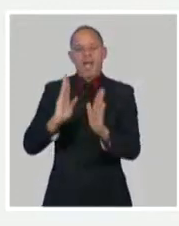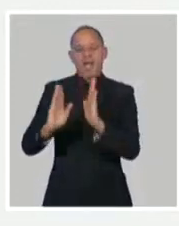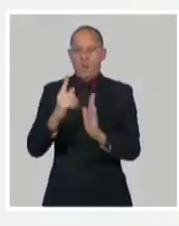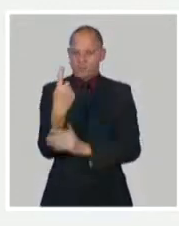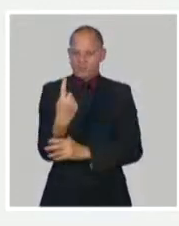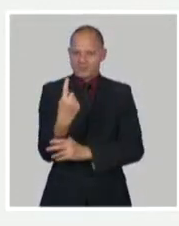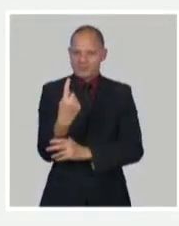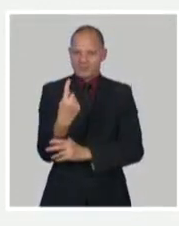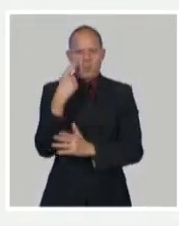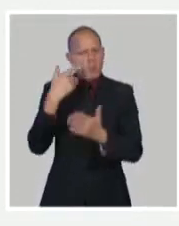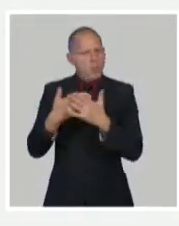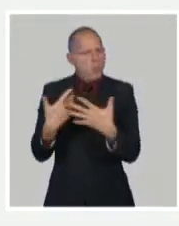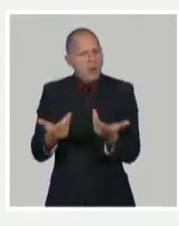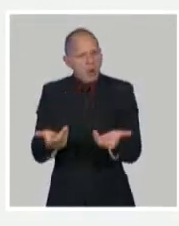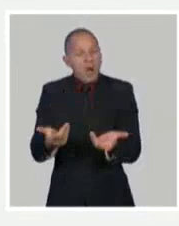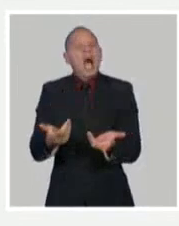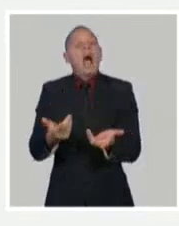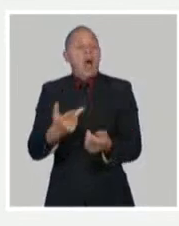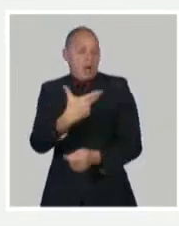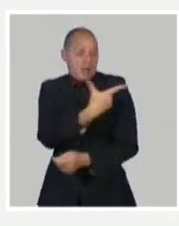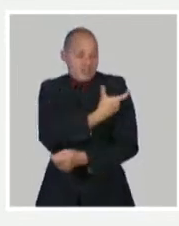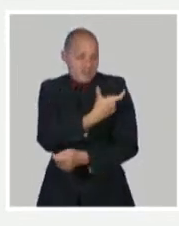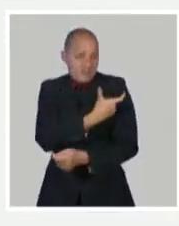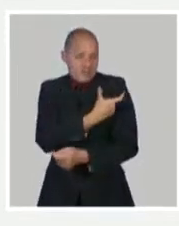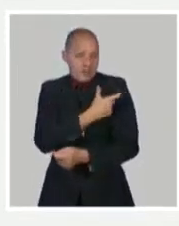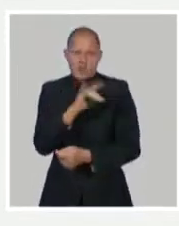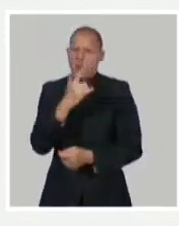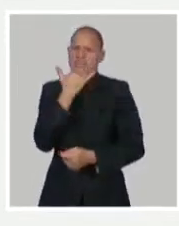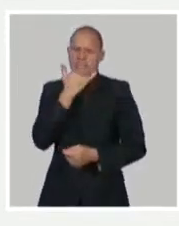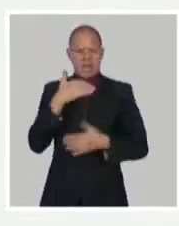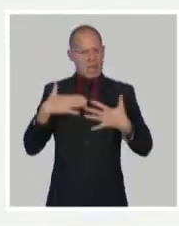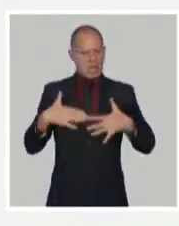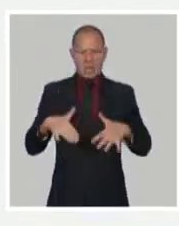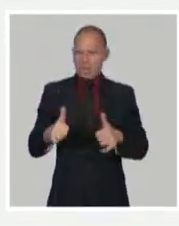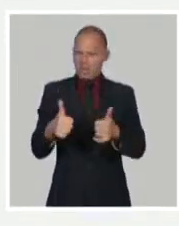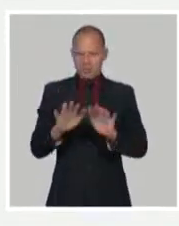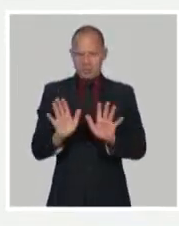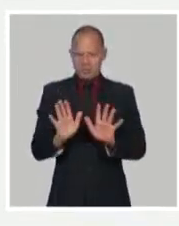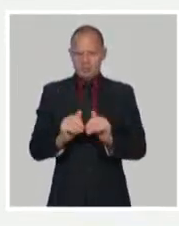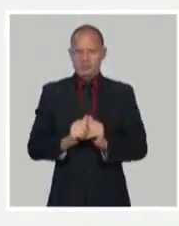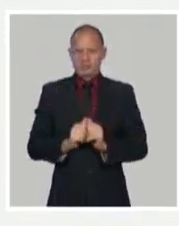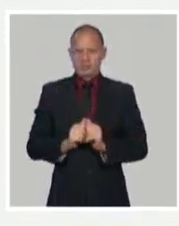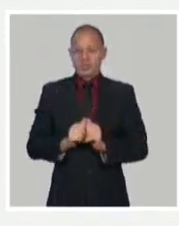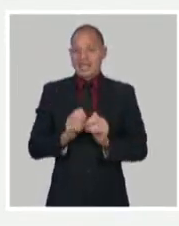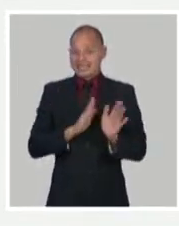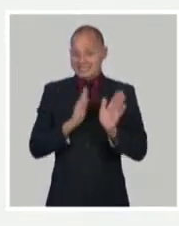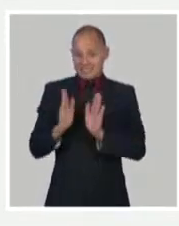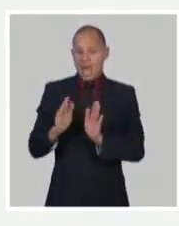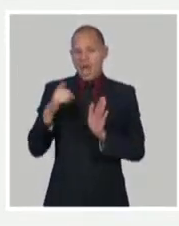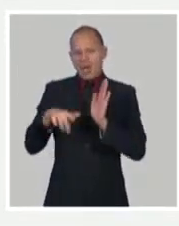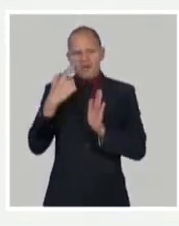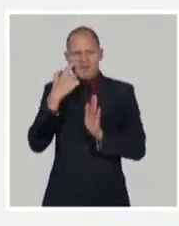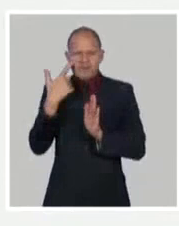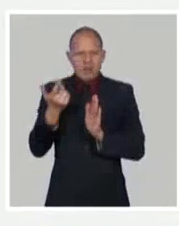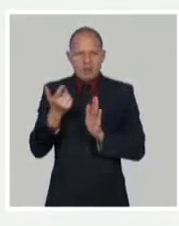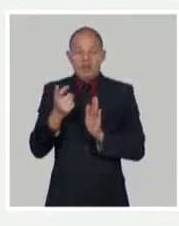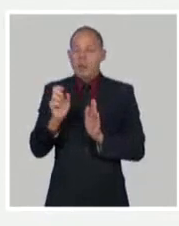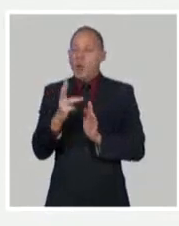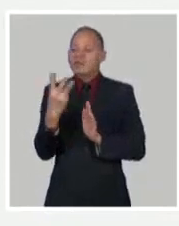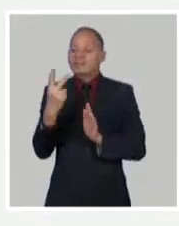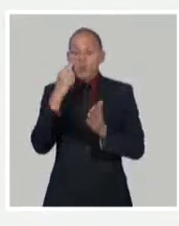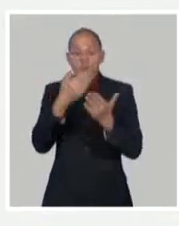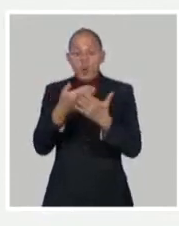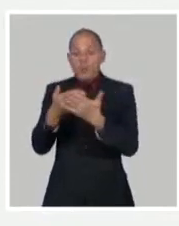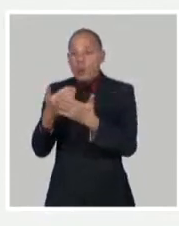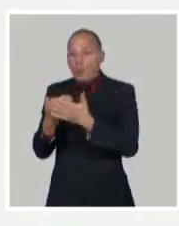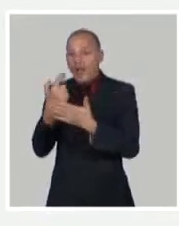Pero nosotros necesitábamos además ver cuán buena era la vacuna, induciendo una respuesta inmune para seleccionar cuál de esas fórmulas